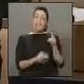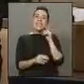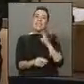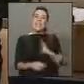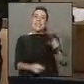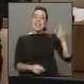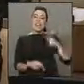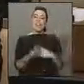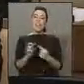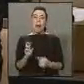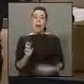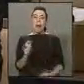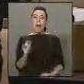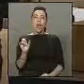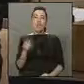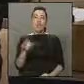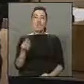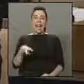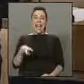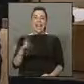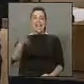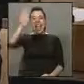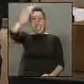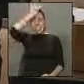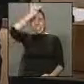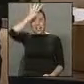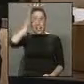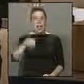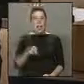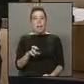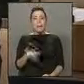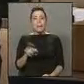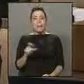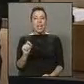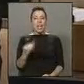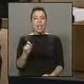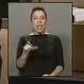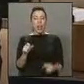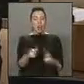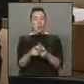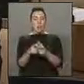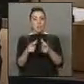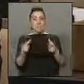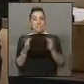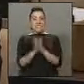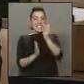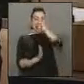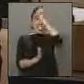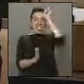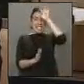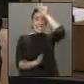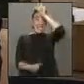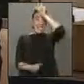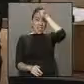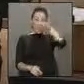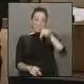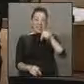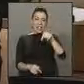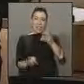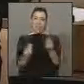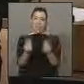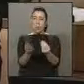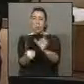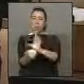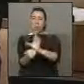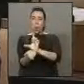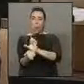religión protestante y en especial la evangélica pentecostal. Hoy la expansión de las iglesias protestantes en vastos